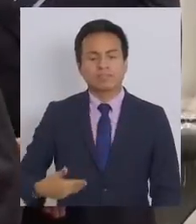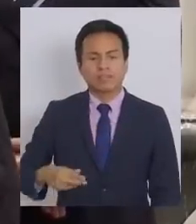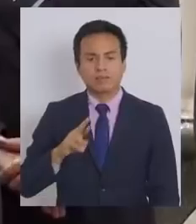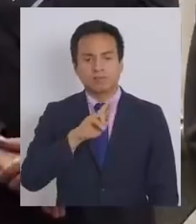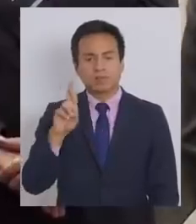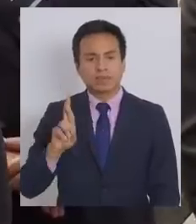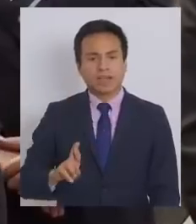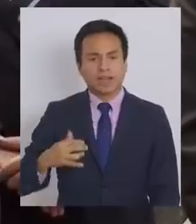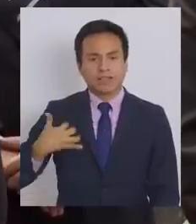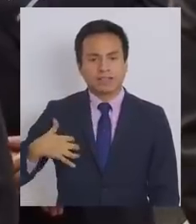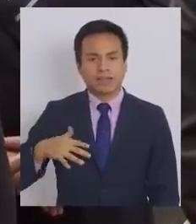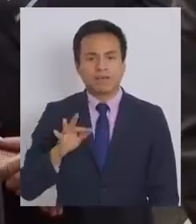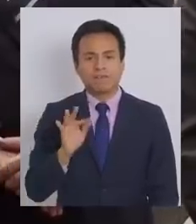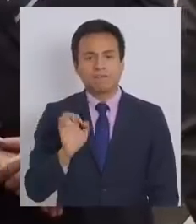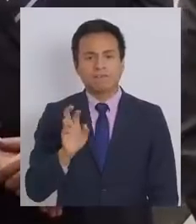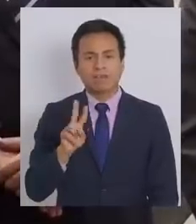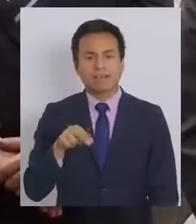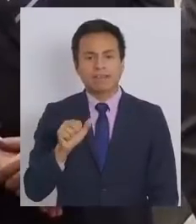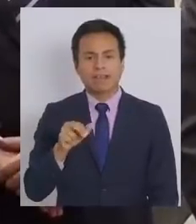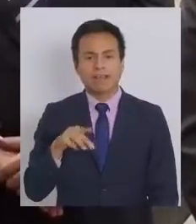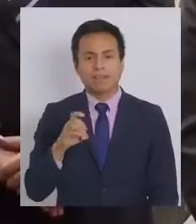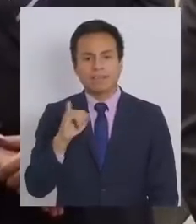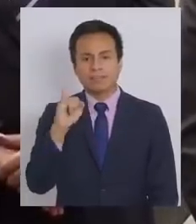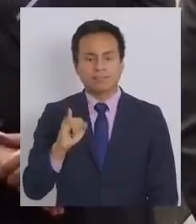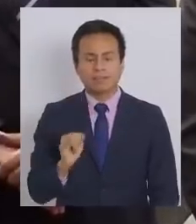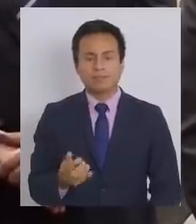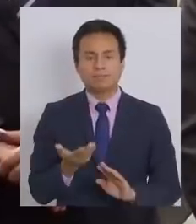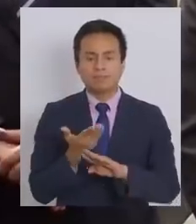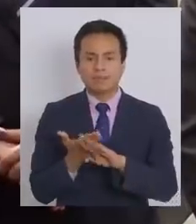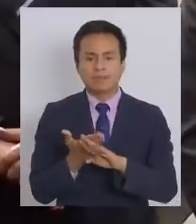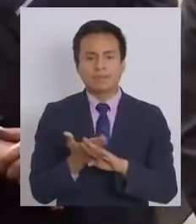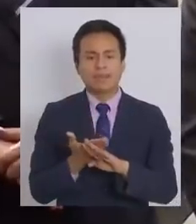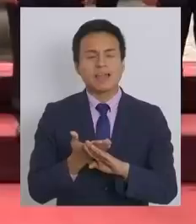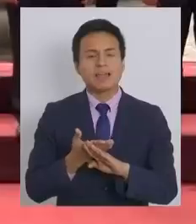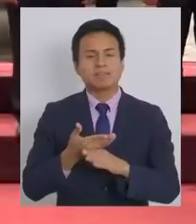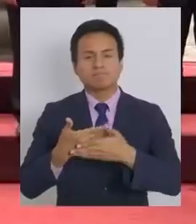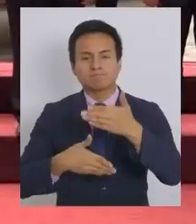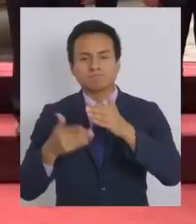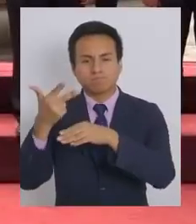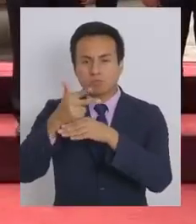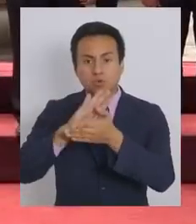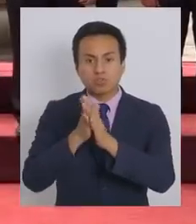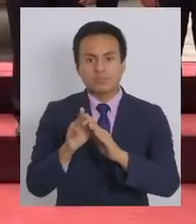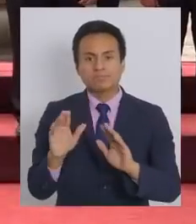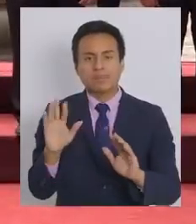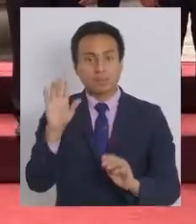República Argentina, señor Alberto Fernández. Les vamos a pedir, saludando a los medios, por favor, levantamos una mano.